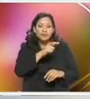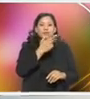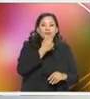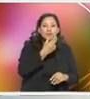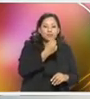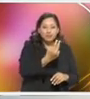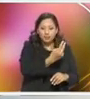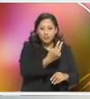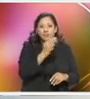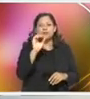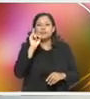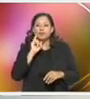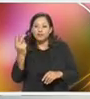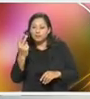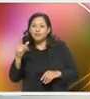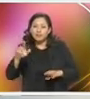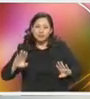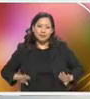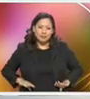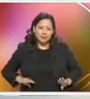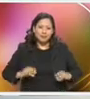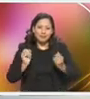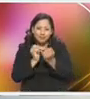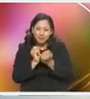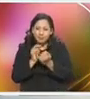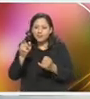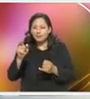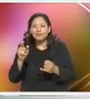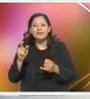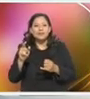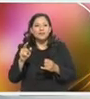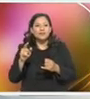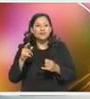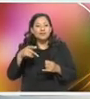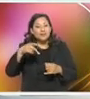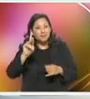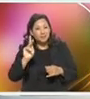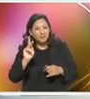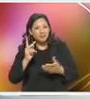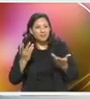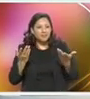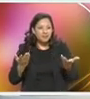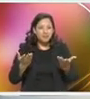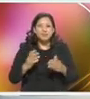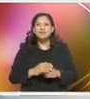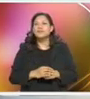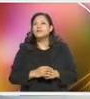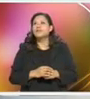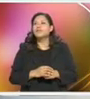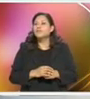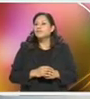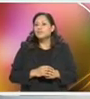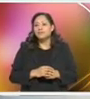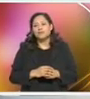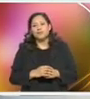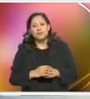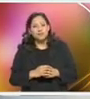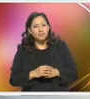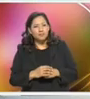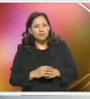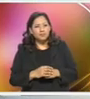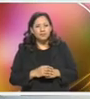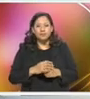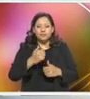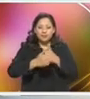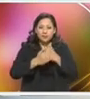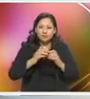sí, yo sé que comparten porque son afines en muchísimas cosas que tienen que ver con su género. Sin embargo, el hecho de que no compitan de pronto